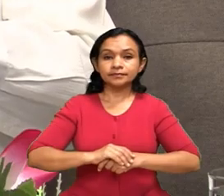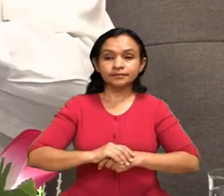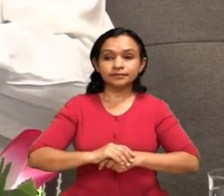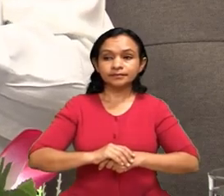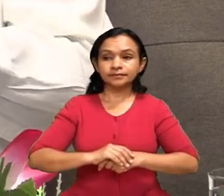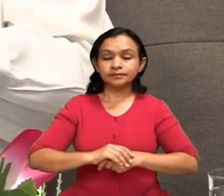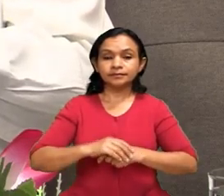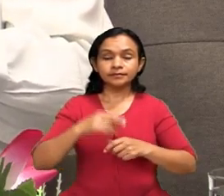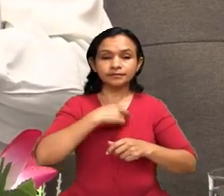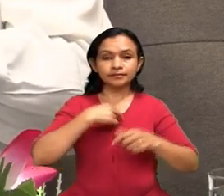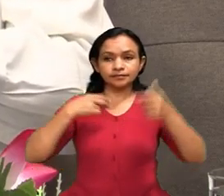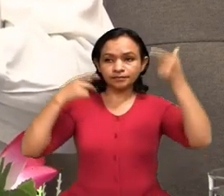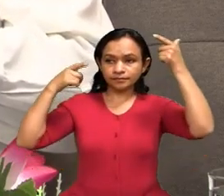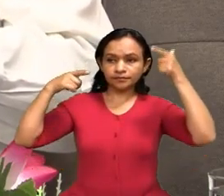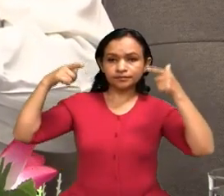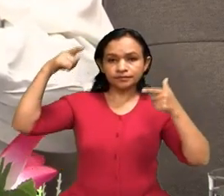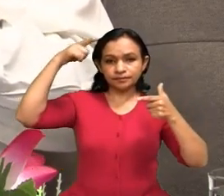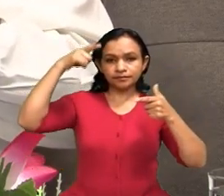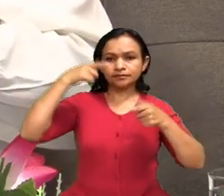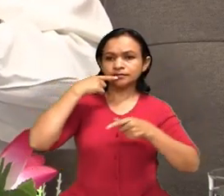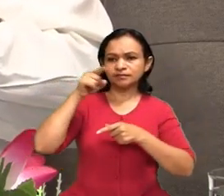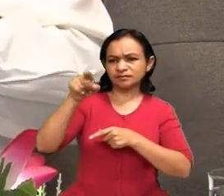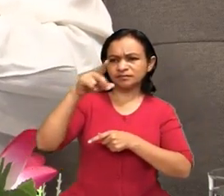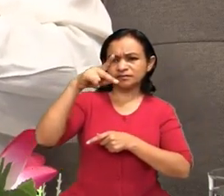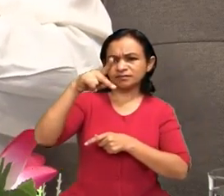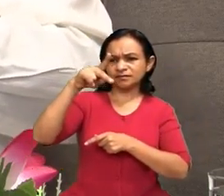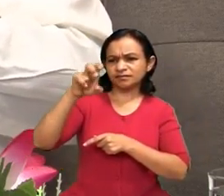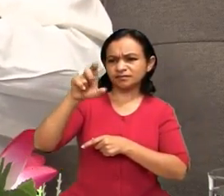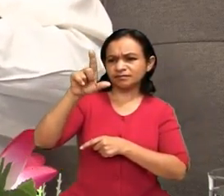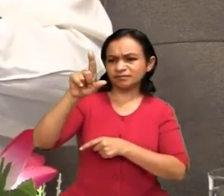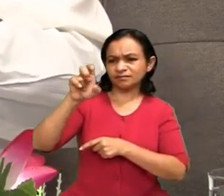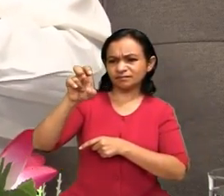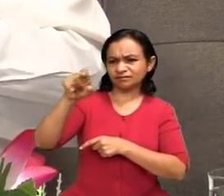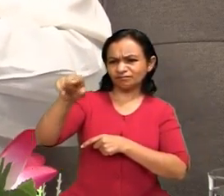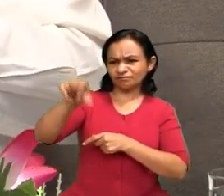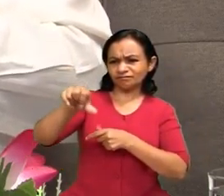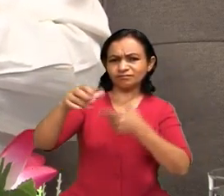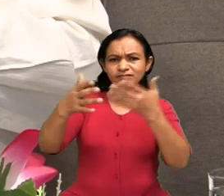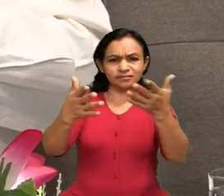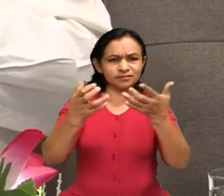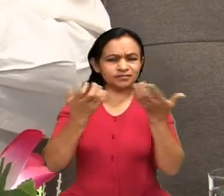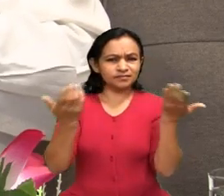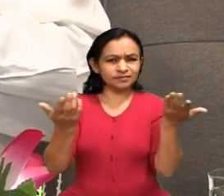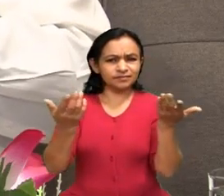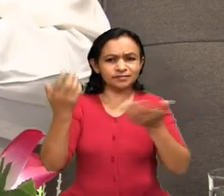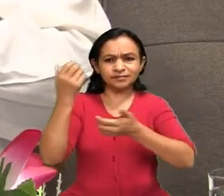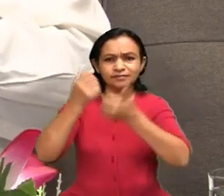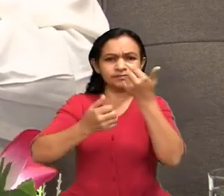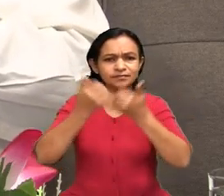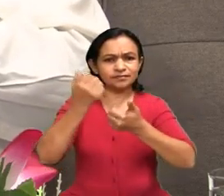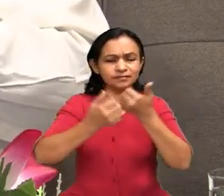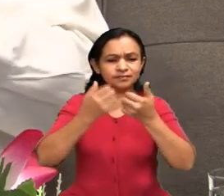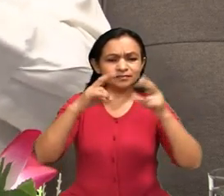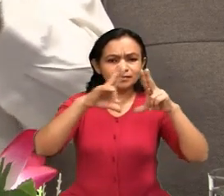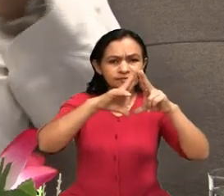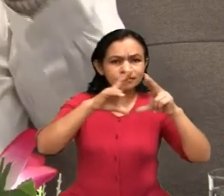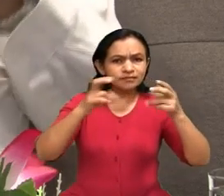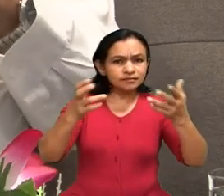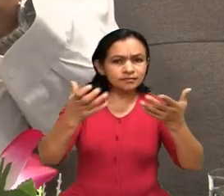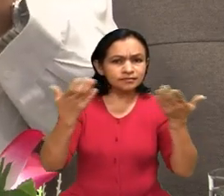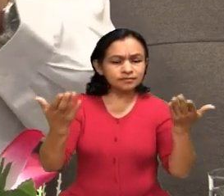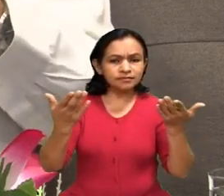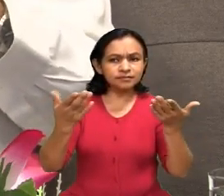Es a los que Sandino llamó peleles todo el tiempo, que son los que quieren resolver los asuntos internos de Nicaragua